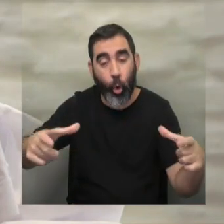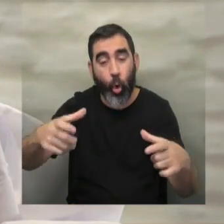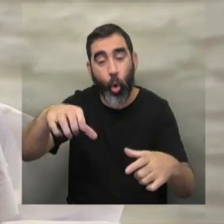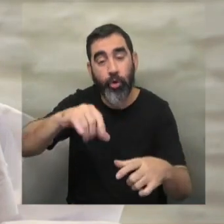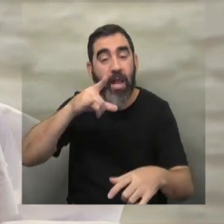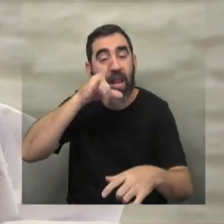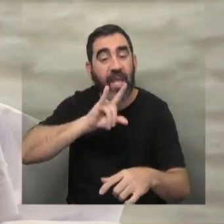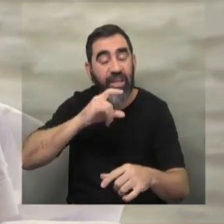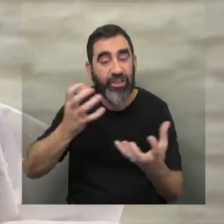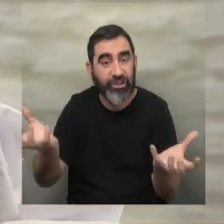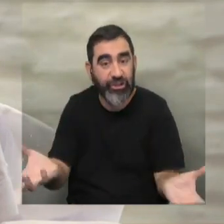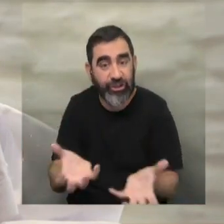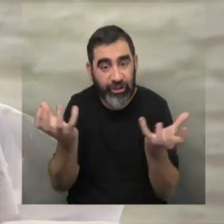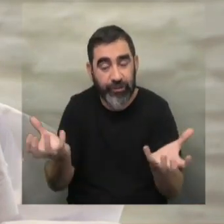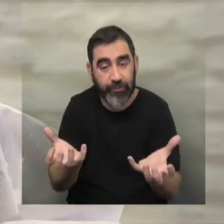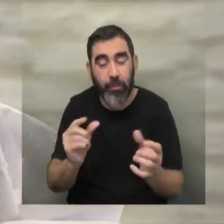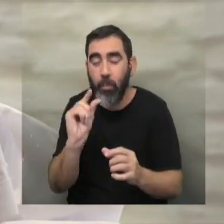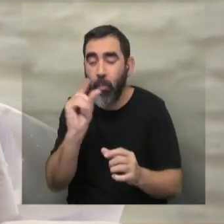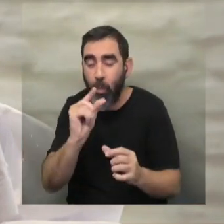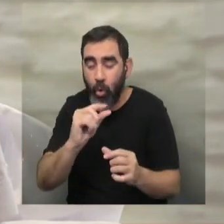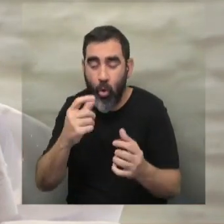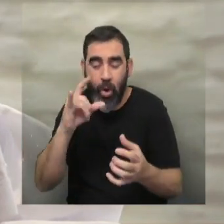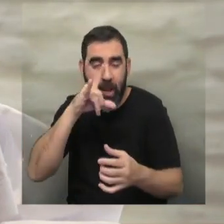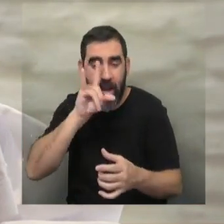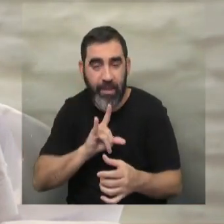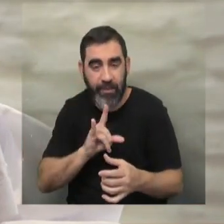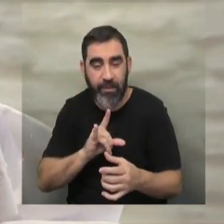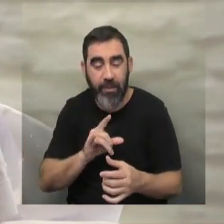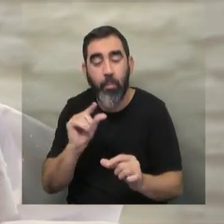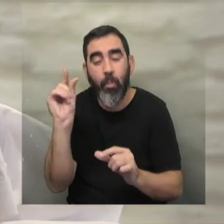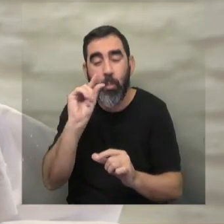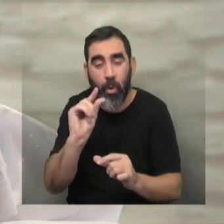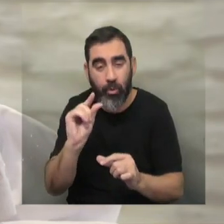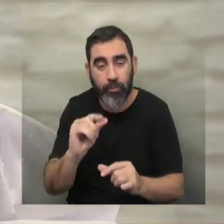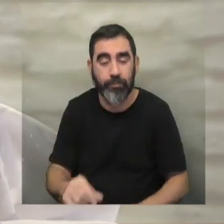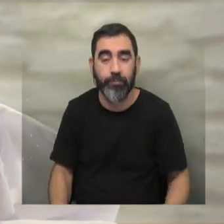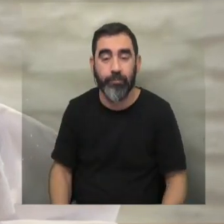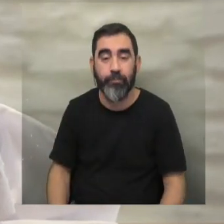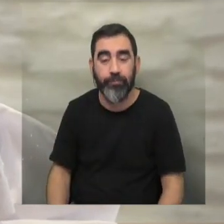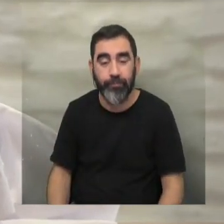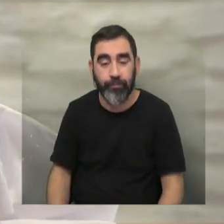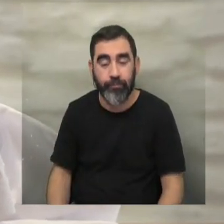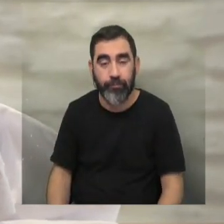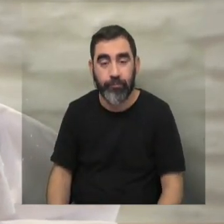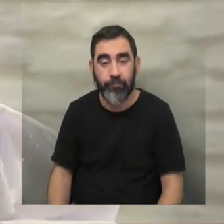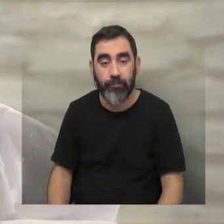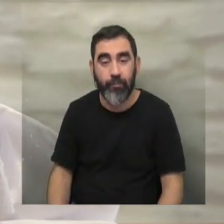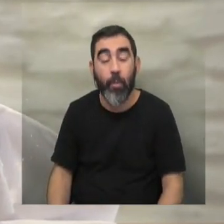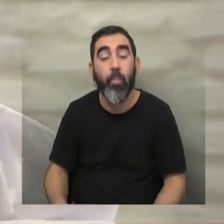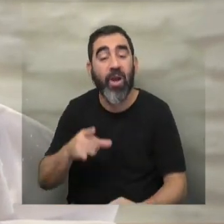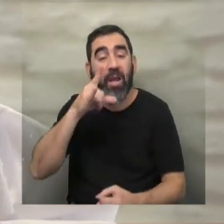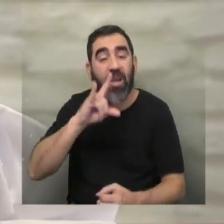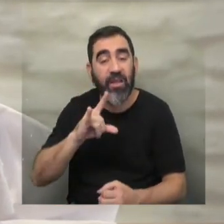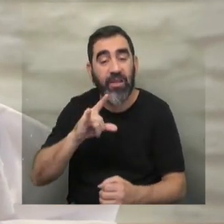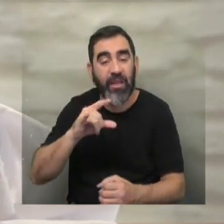la leche caliente. Pongo poca cantidad, pero no de macheta, sino porque evidentemente la leche se va a